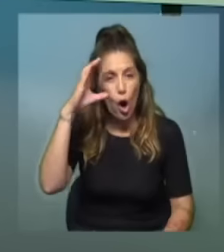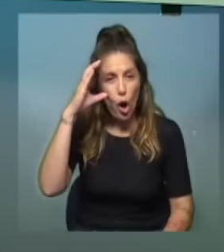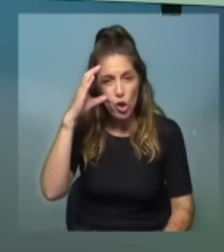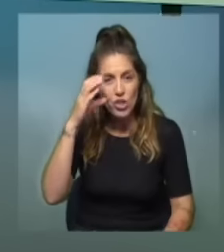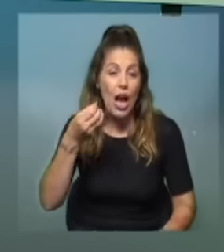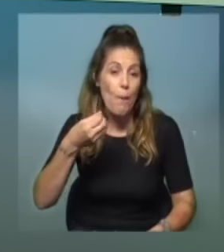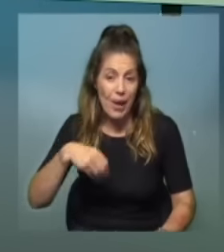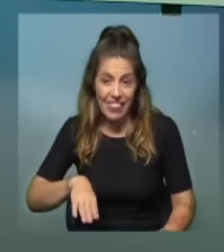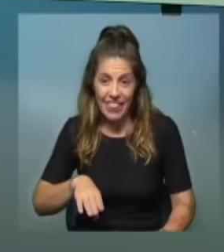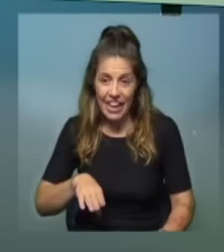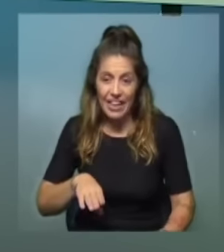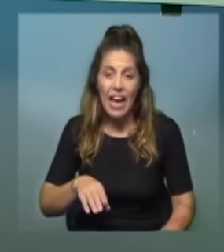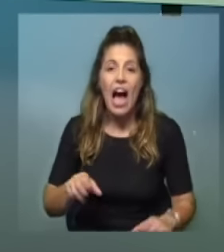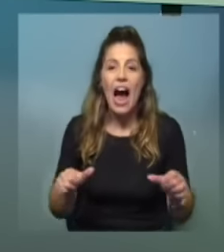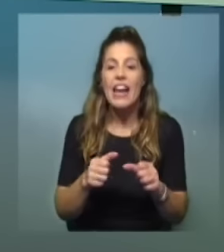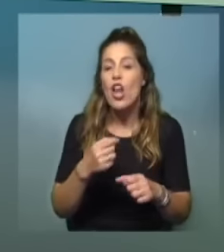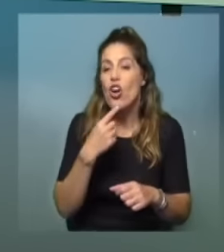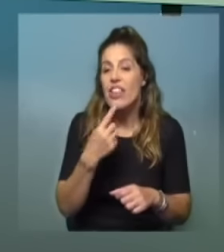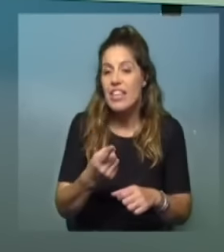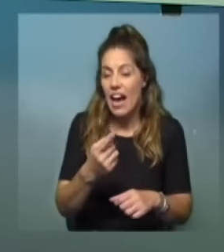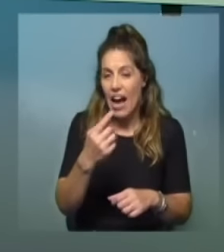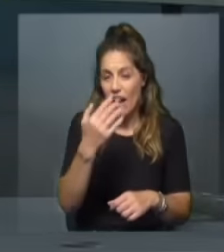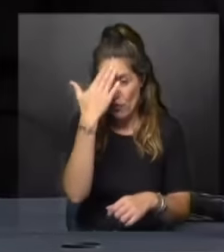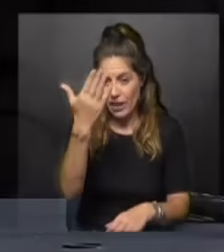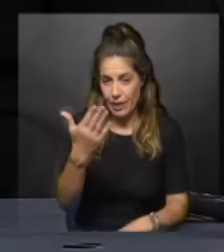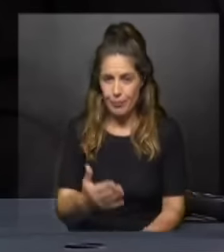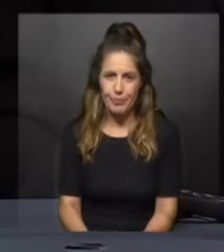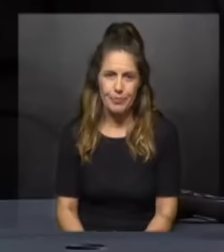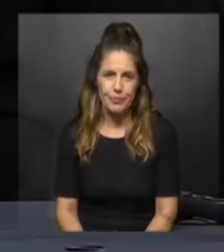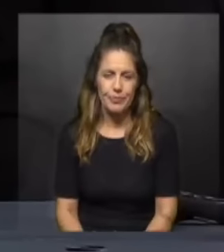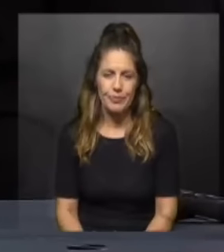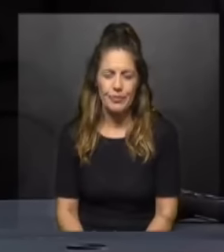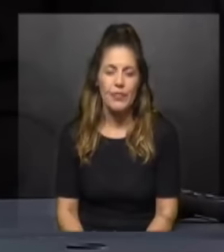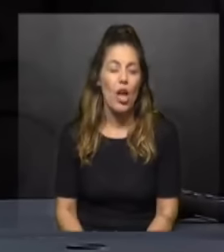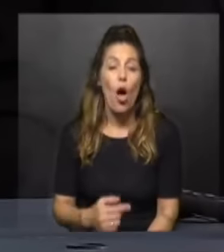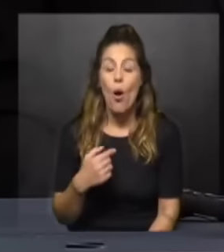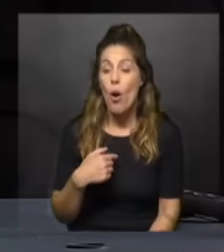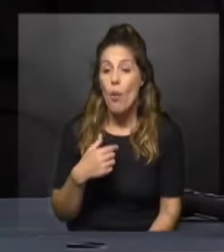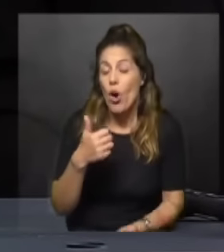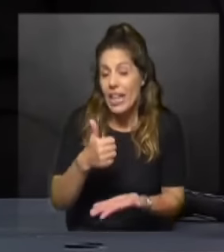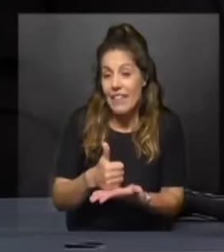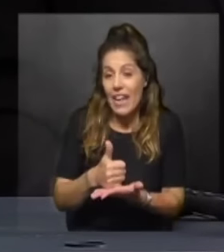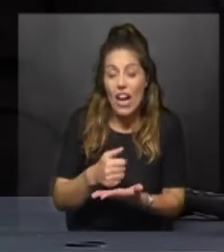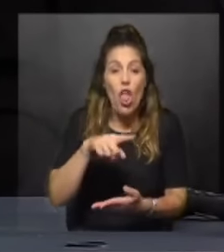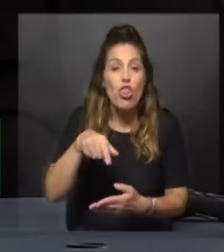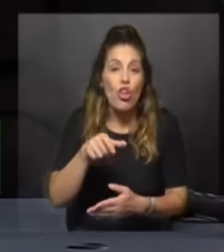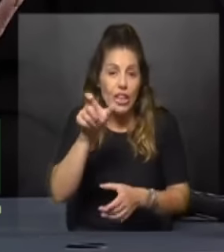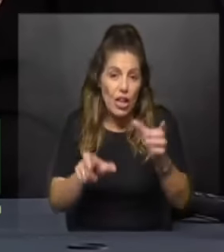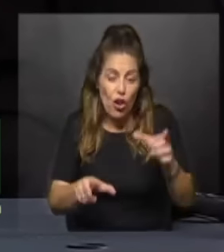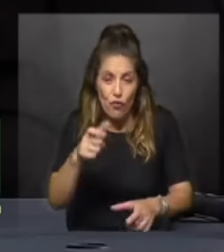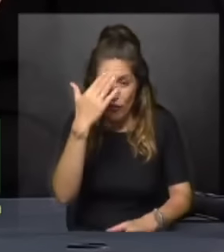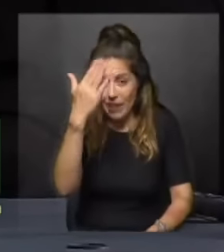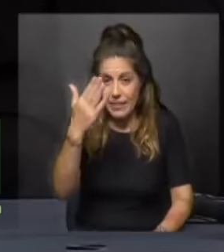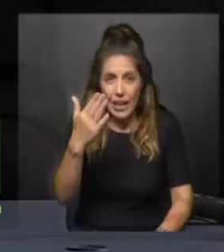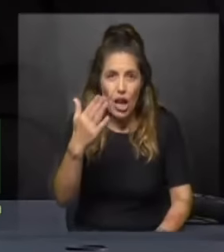de la interna hará lo que disponga el frente amplio voy a estar donde los frenteamplistas o sea el frente